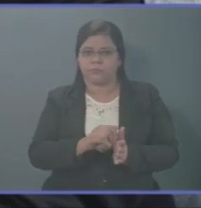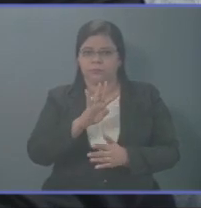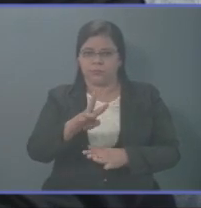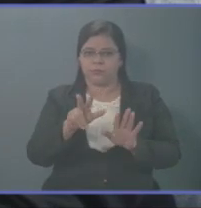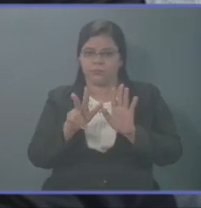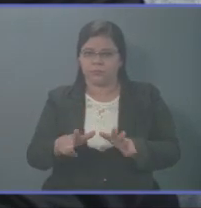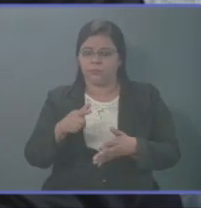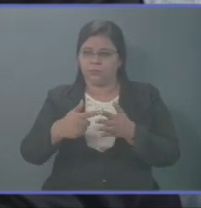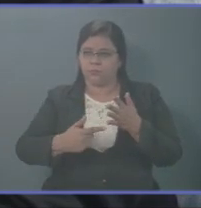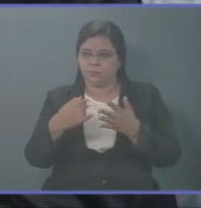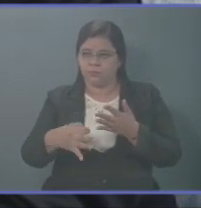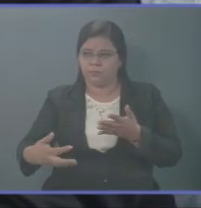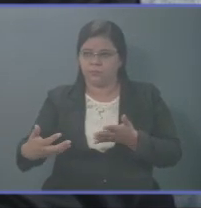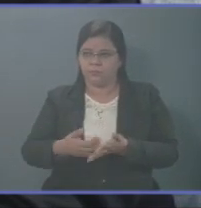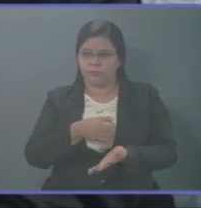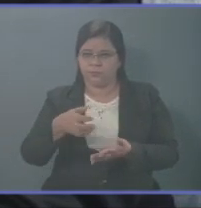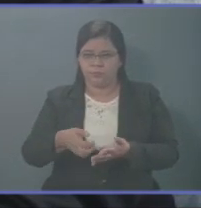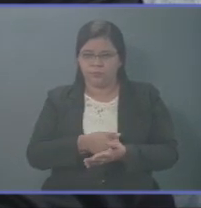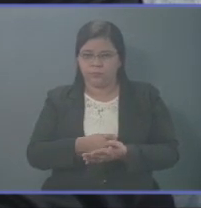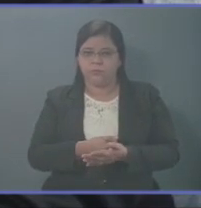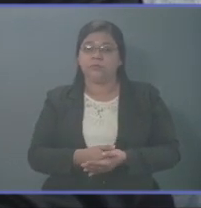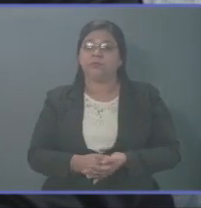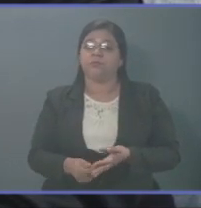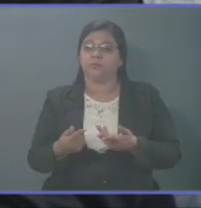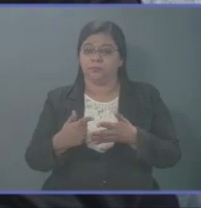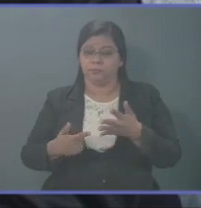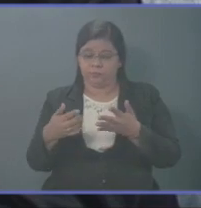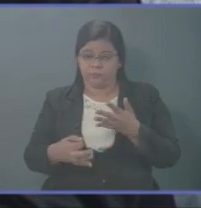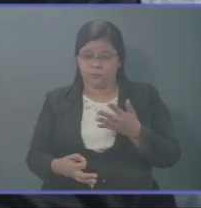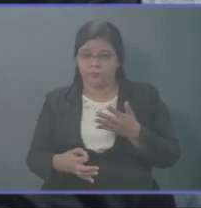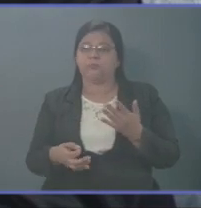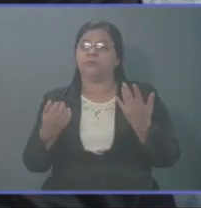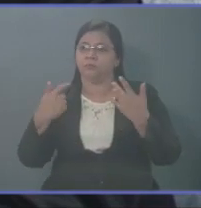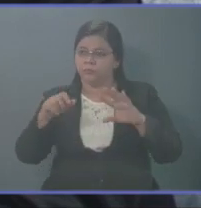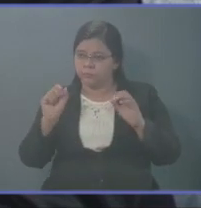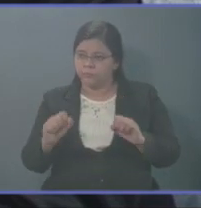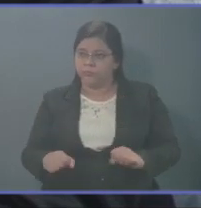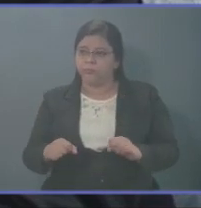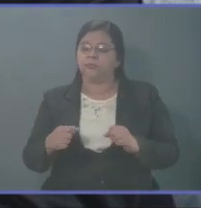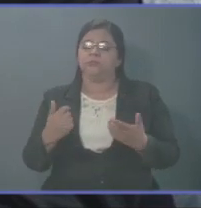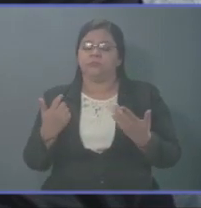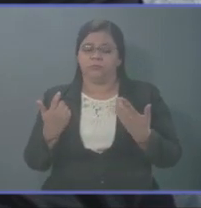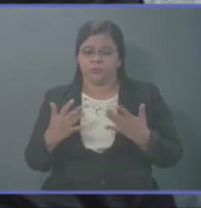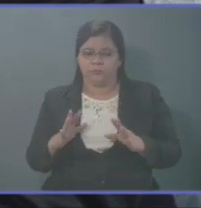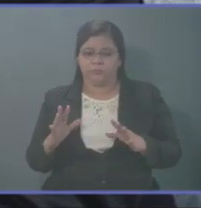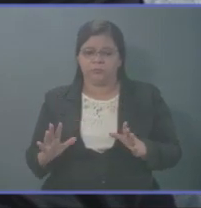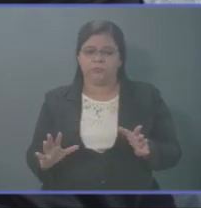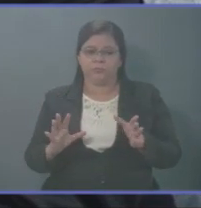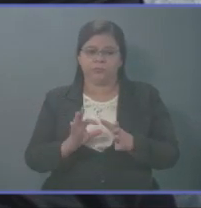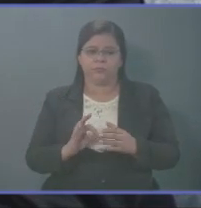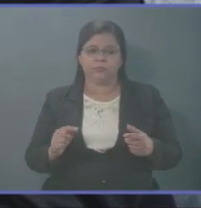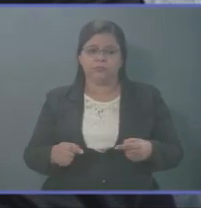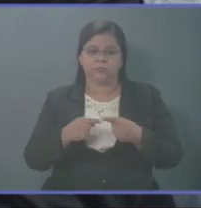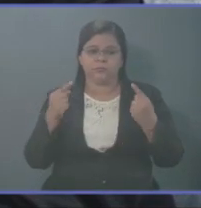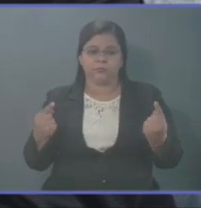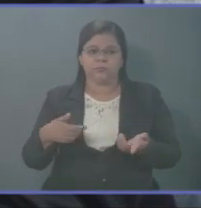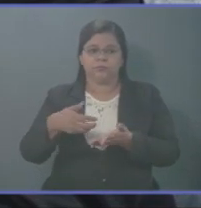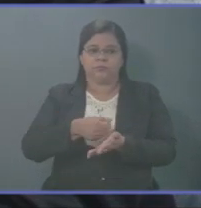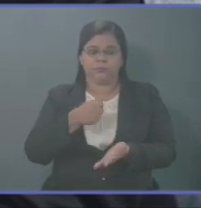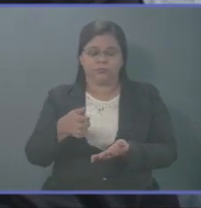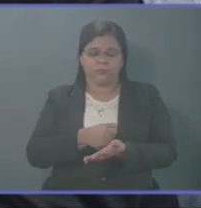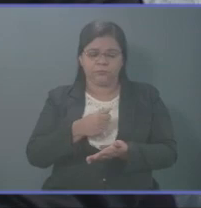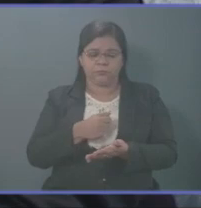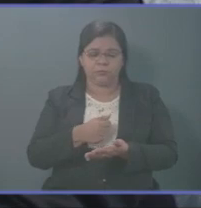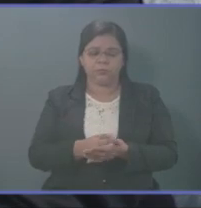en referencia, hasta la entrada en vigencia de la presente ley, podrán ser acreditados contra el impuesto liquidado en la